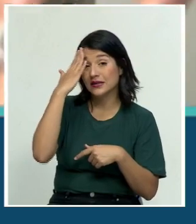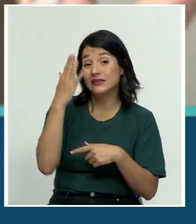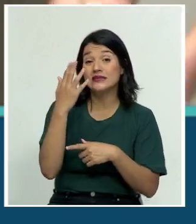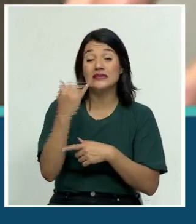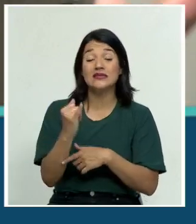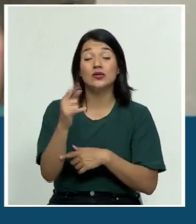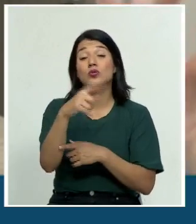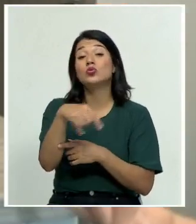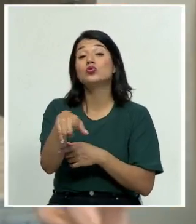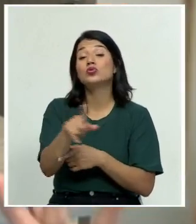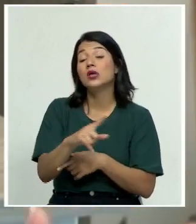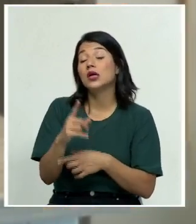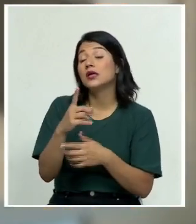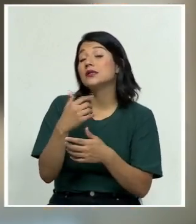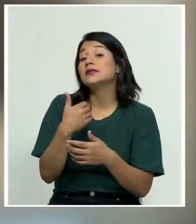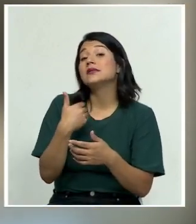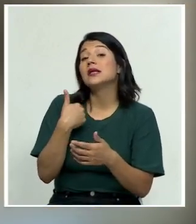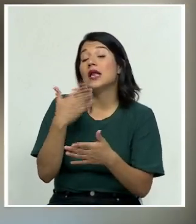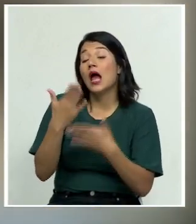para pagar a su representado.